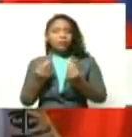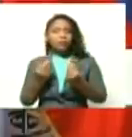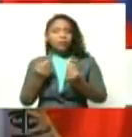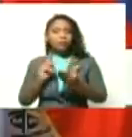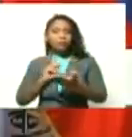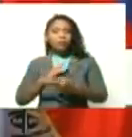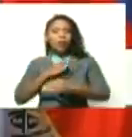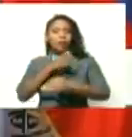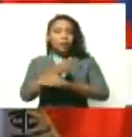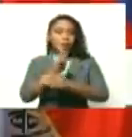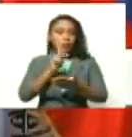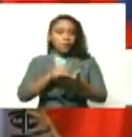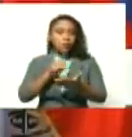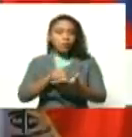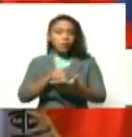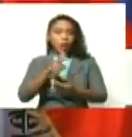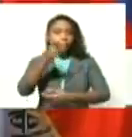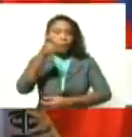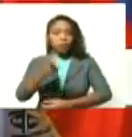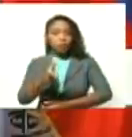presentación como en la fase intermedia.